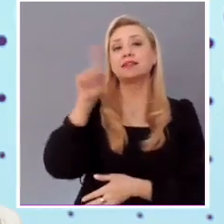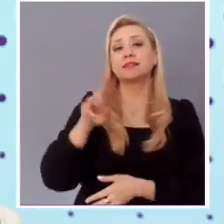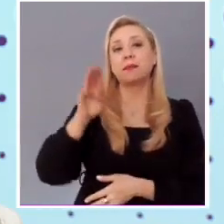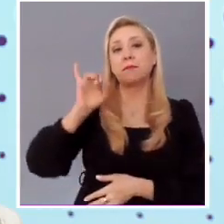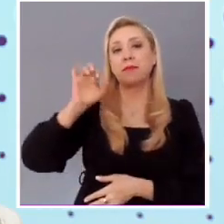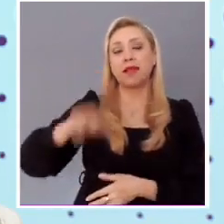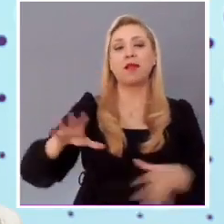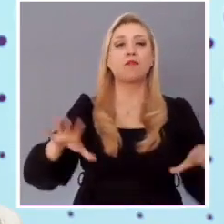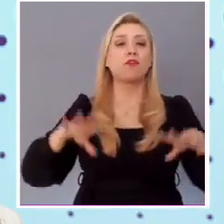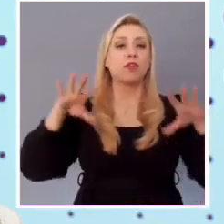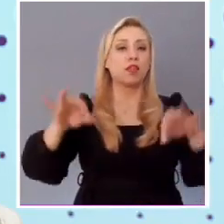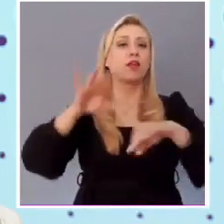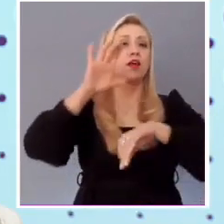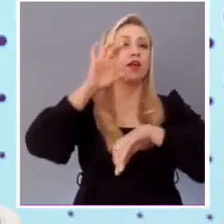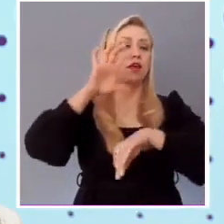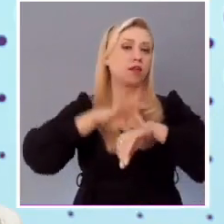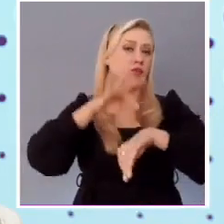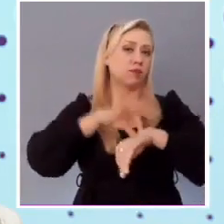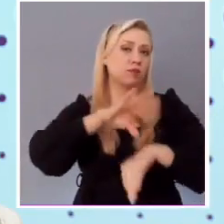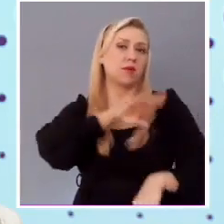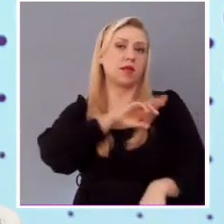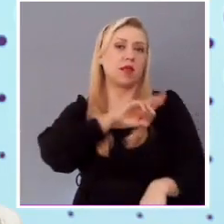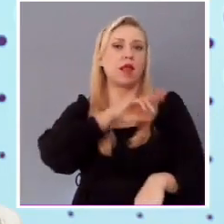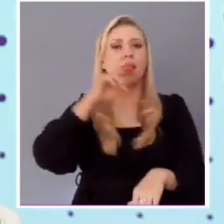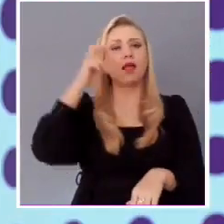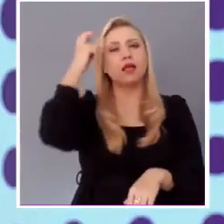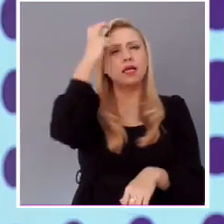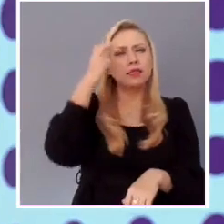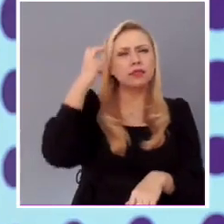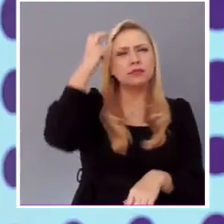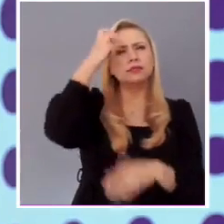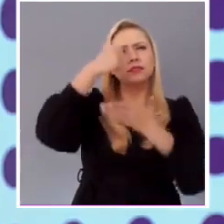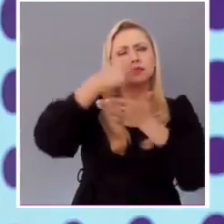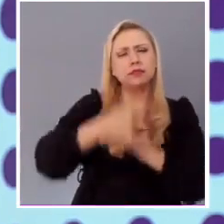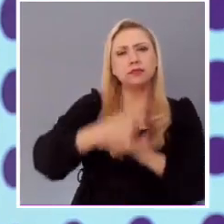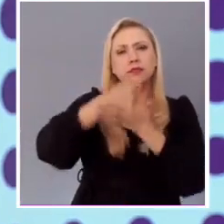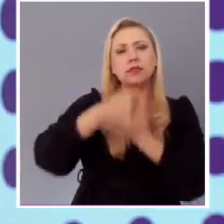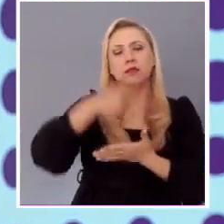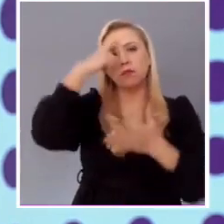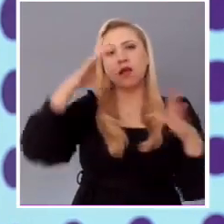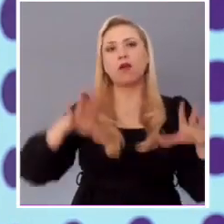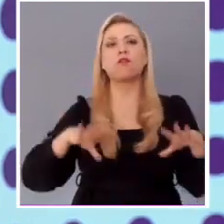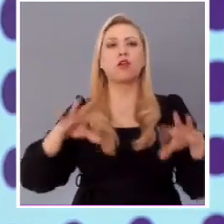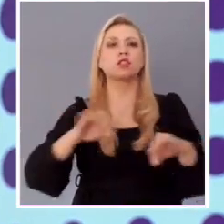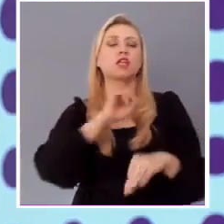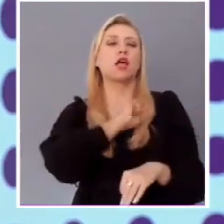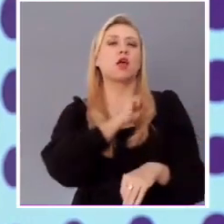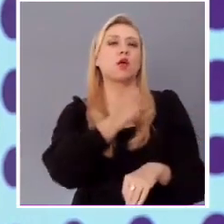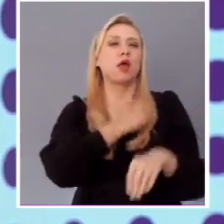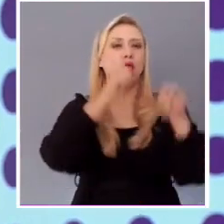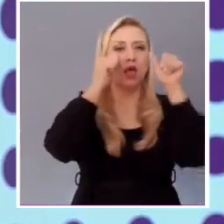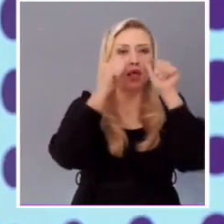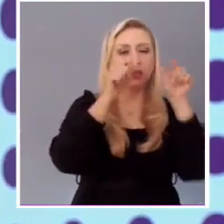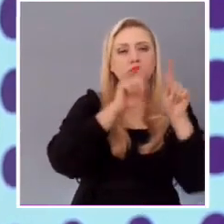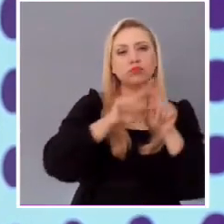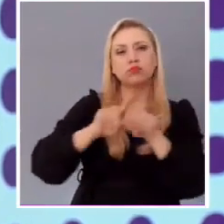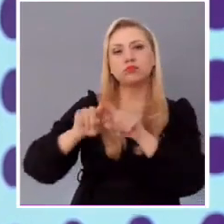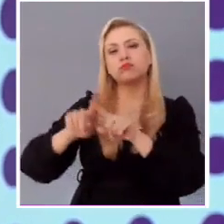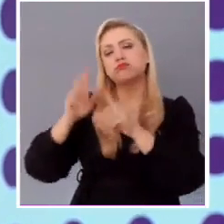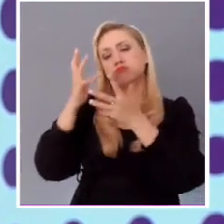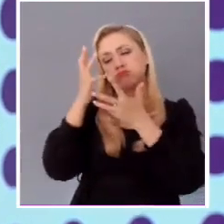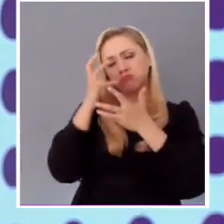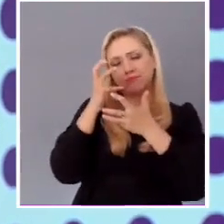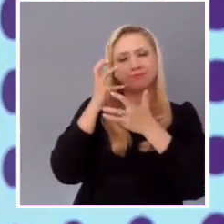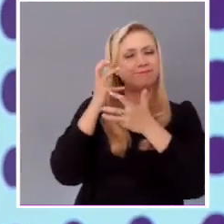privada Espacio Psicoterapéutico y miembro fundadora de la colectiva de salud integral Archicopaladas, psicóloga por la Universidad Autónoma del